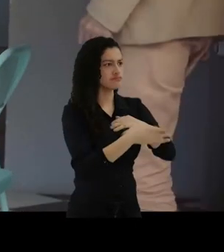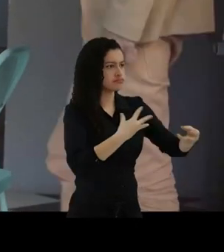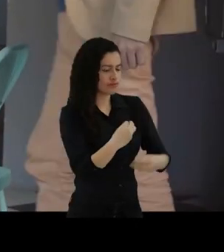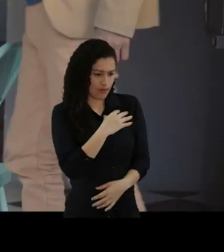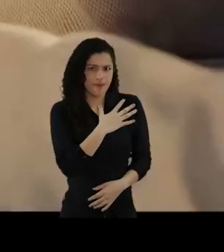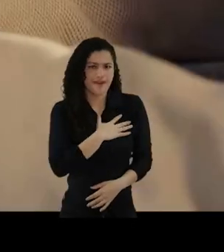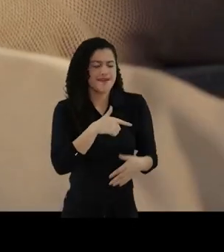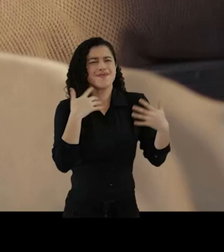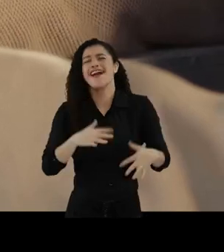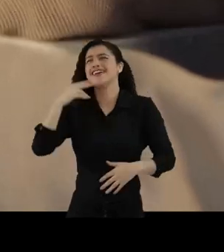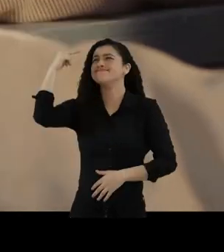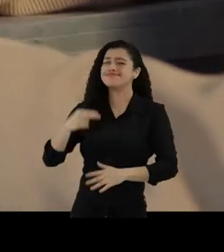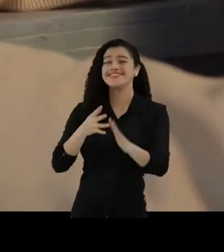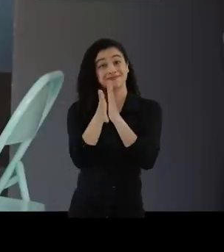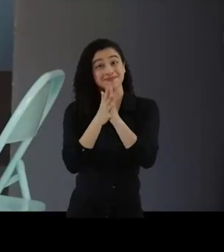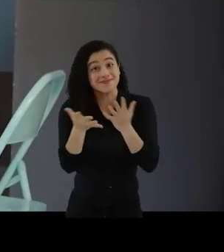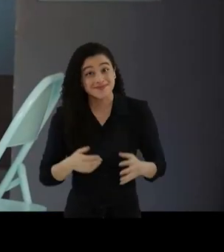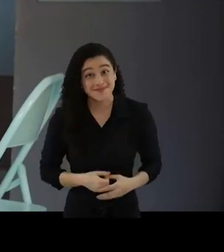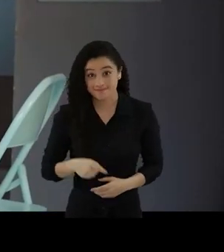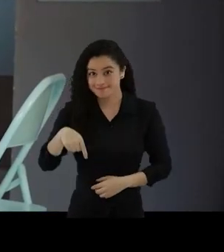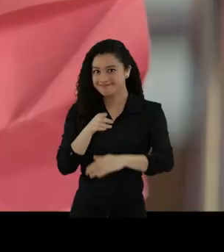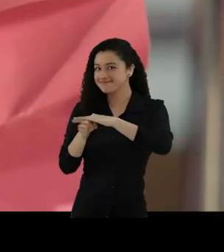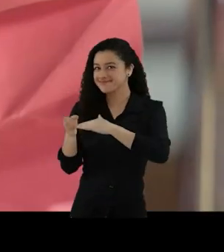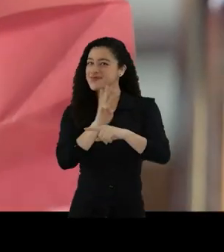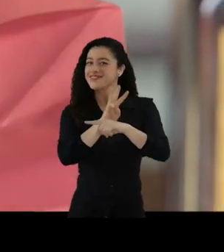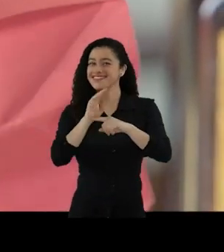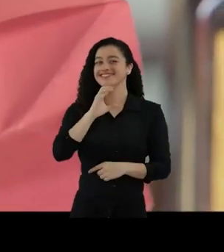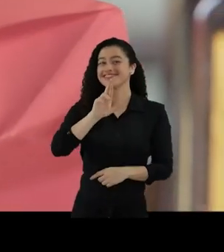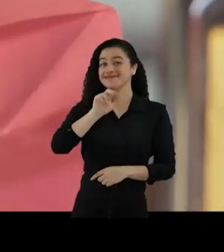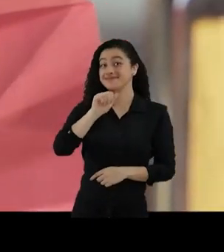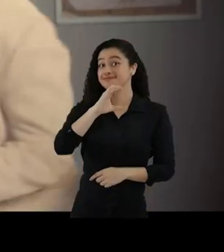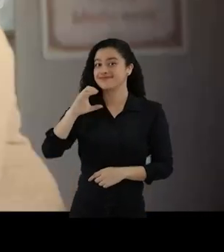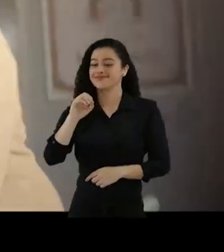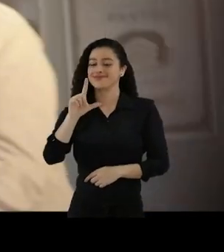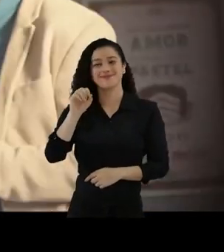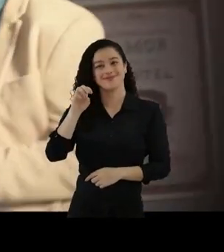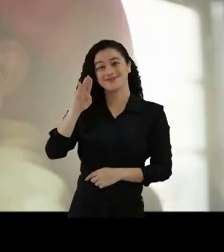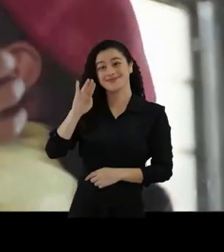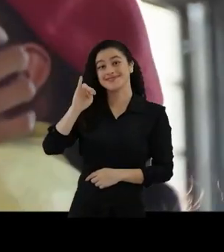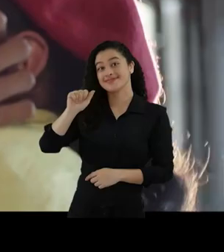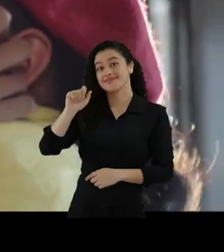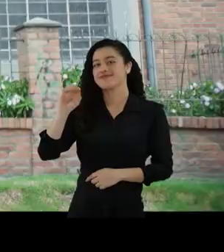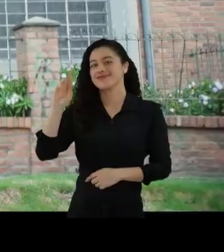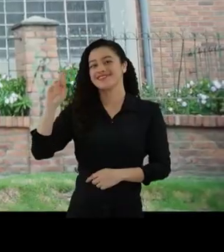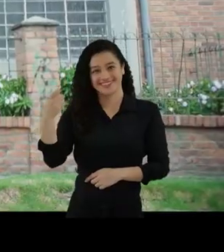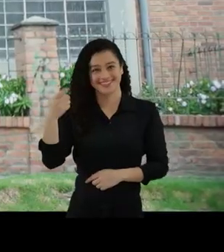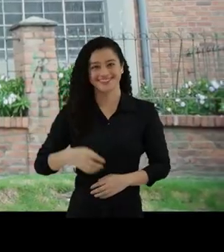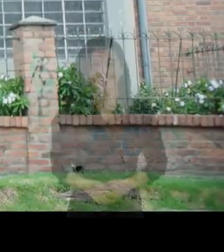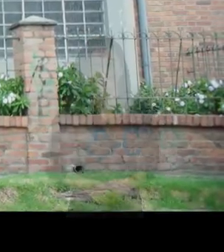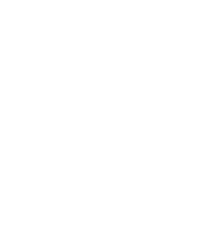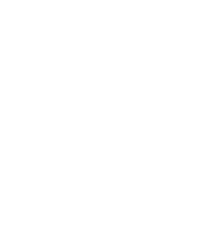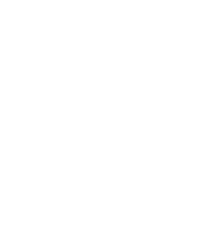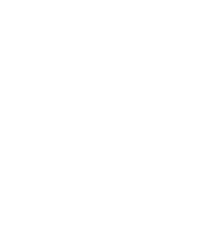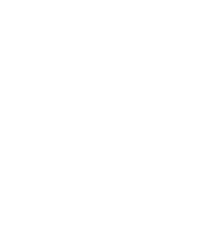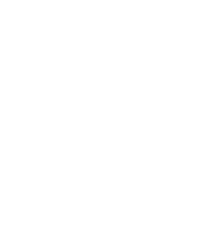personas con discapacidad visual lleven una vida independiente, llena de oportunidades y grandes historias. Visítanos. Discuten. Ella lee una nota en braille. ¿Quieres